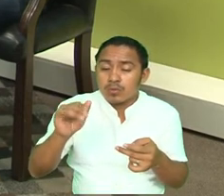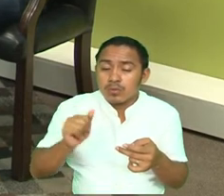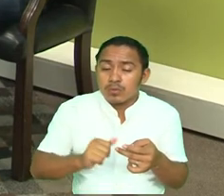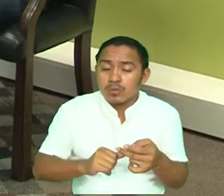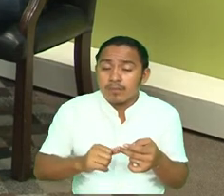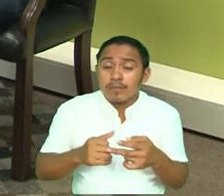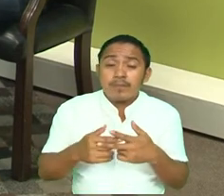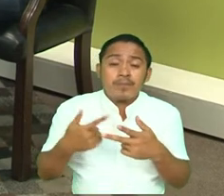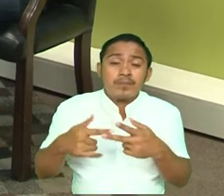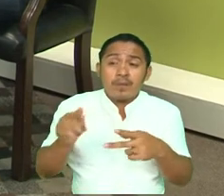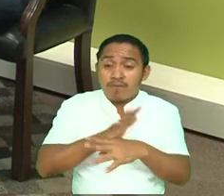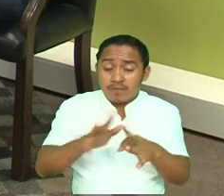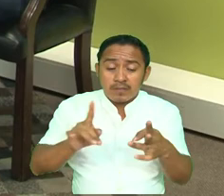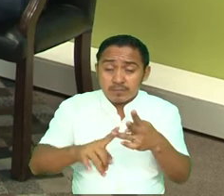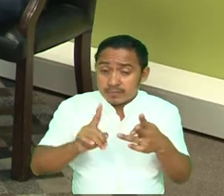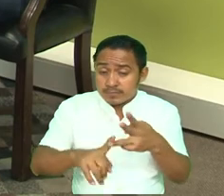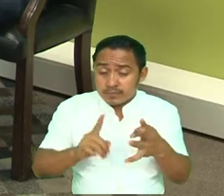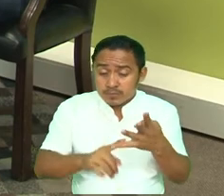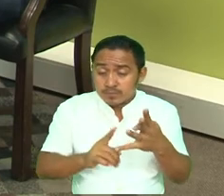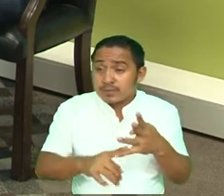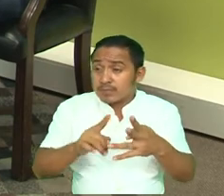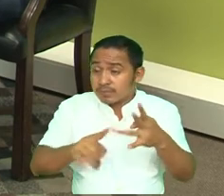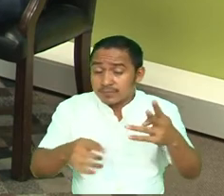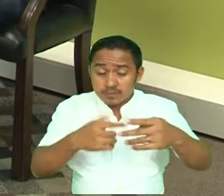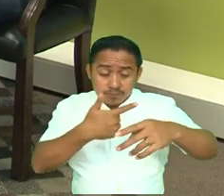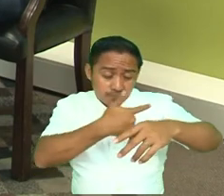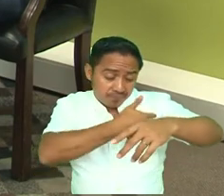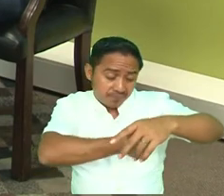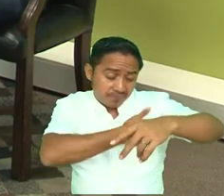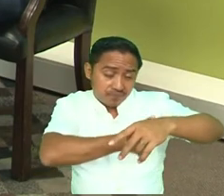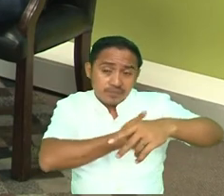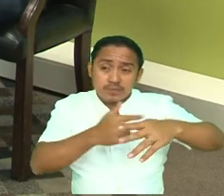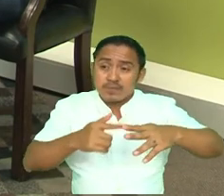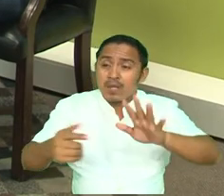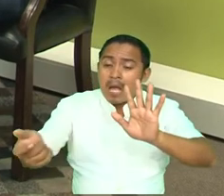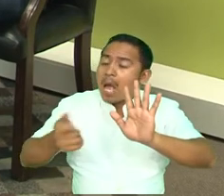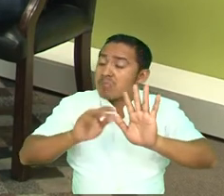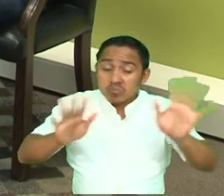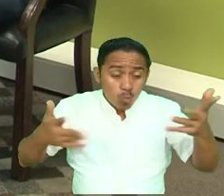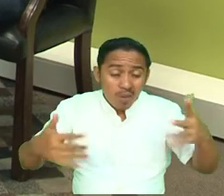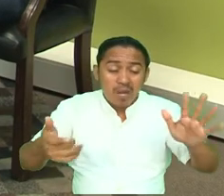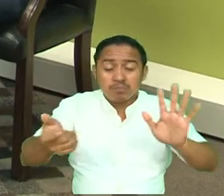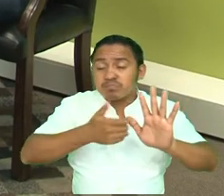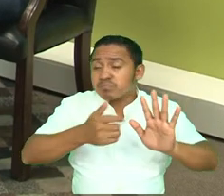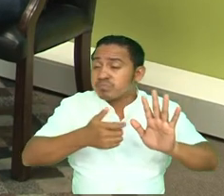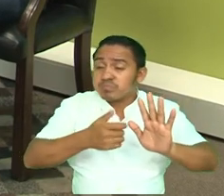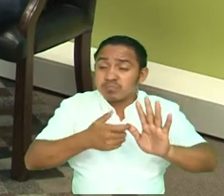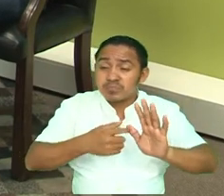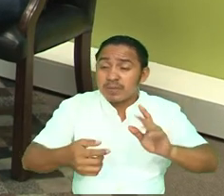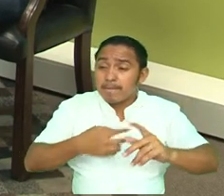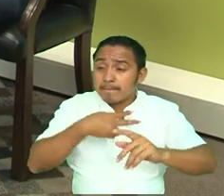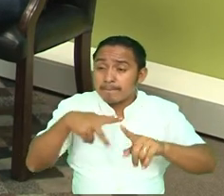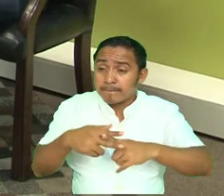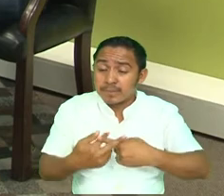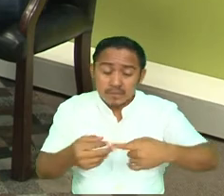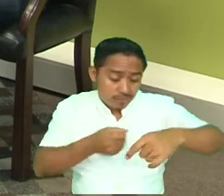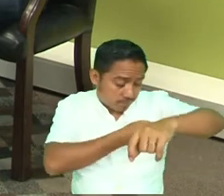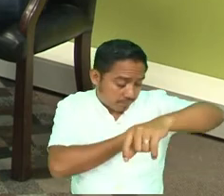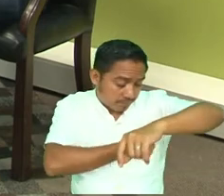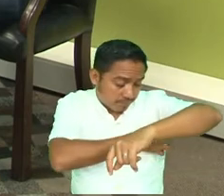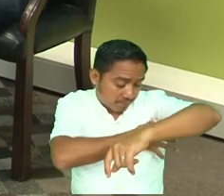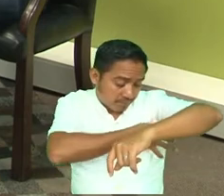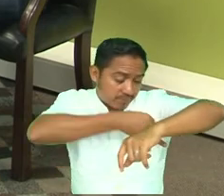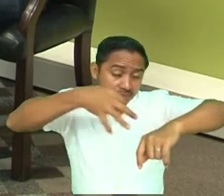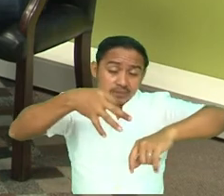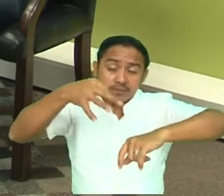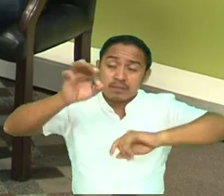se pasa el láser y posteriormente la cirugía son ya para aquellos pacientes que no funcionan nada. Están demasiado